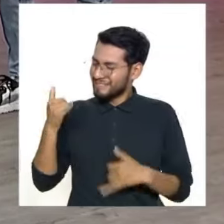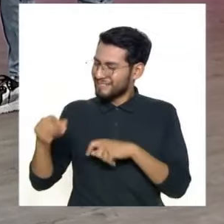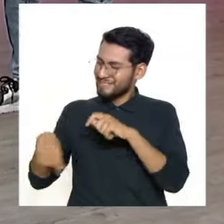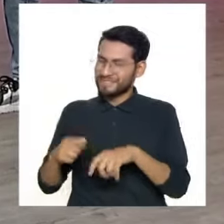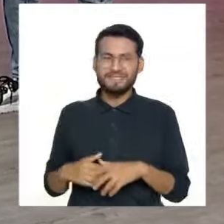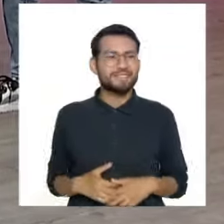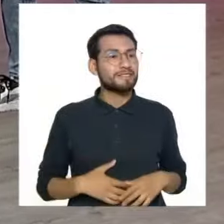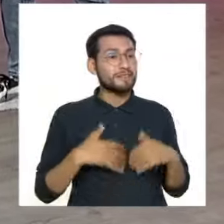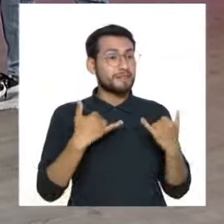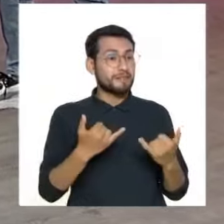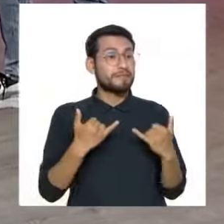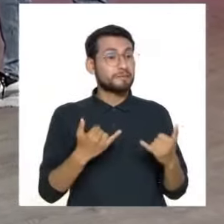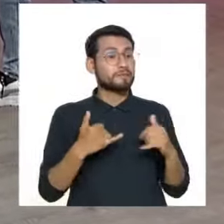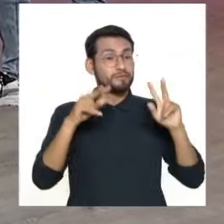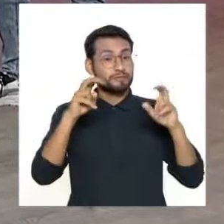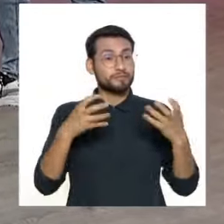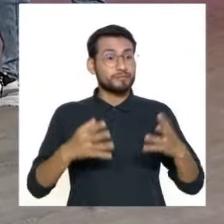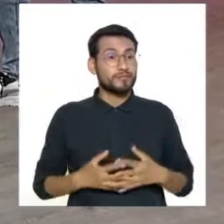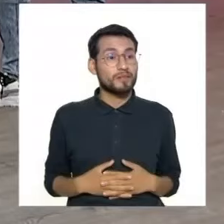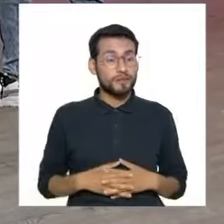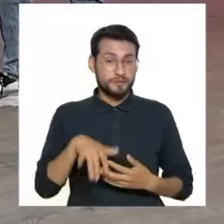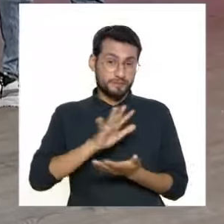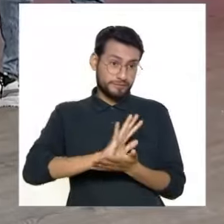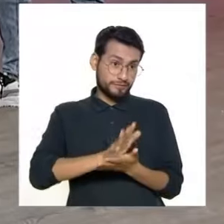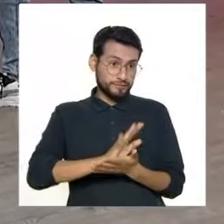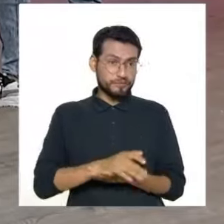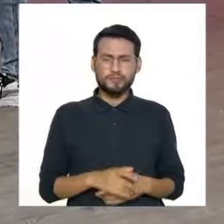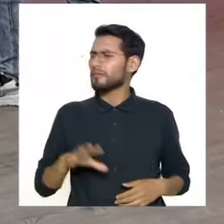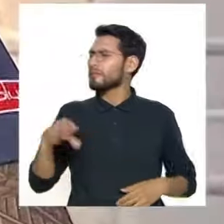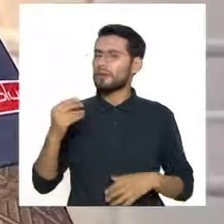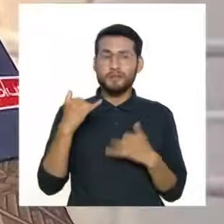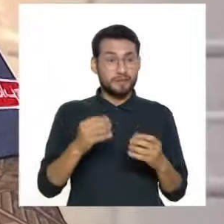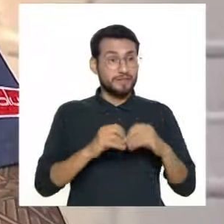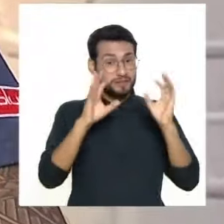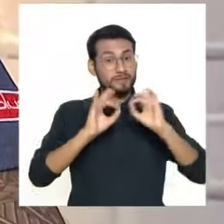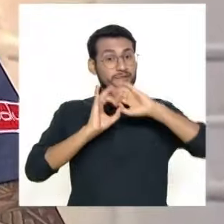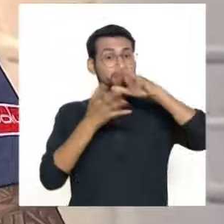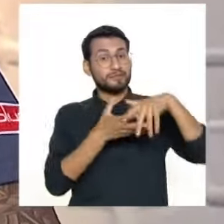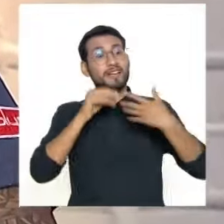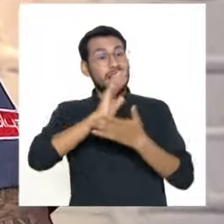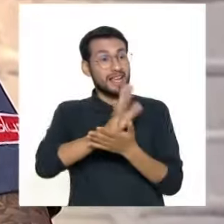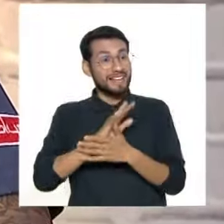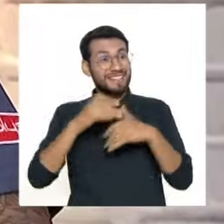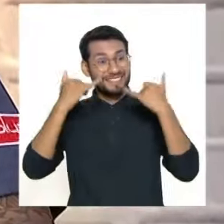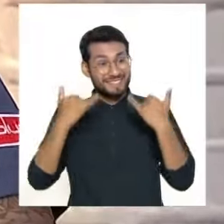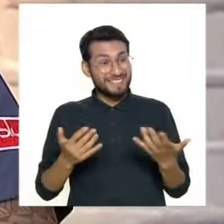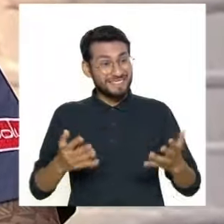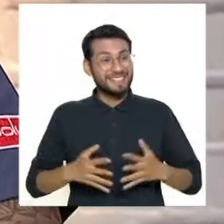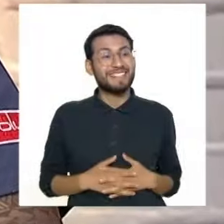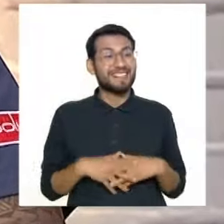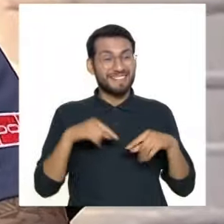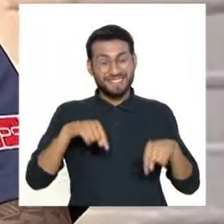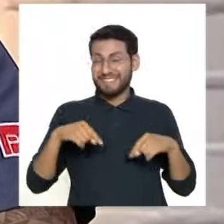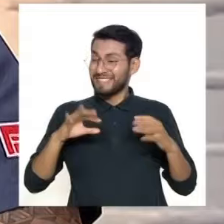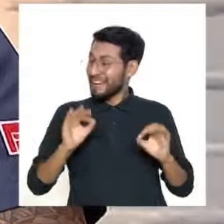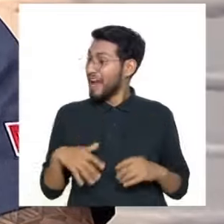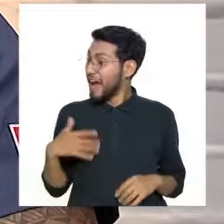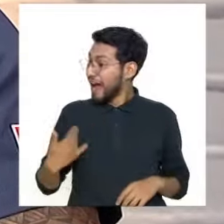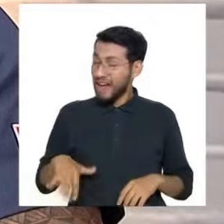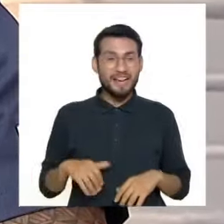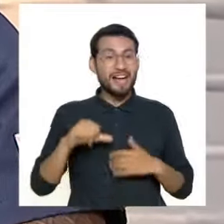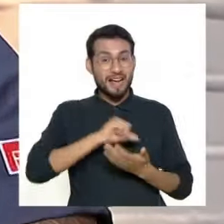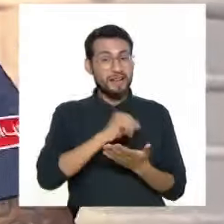preparando mira hoy día vamos a hablar de el queso por qué Porque es el Día Mundial del queso es Día Mundial es lo que estamos usando el